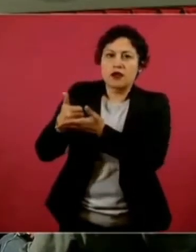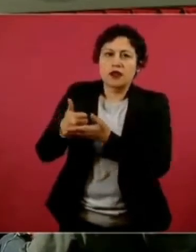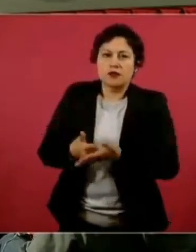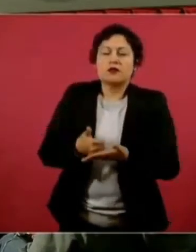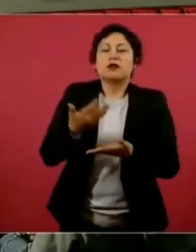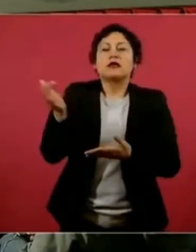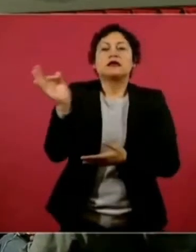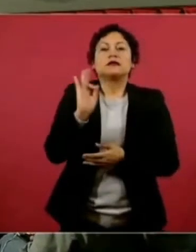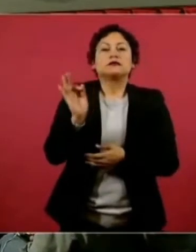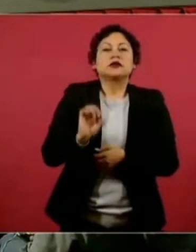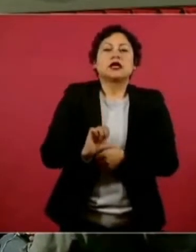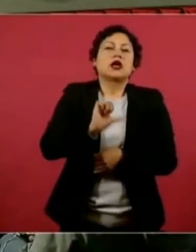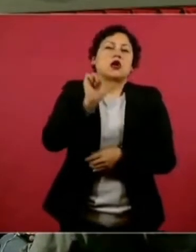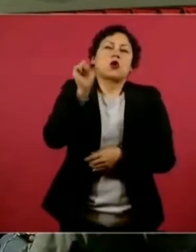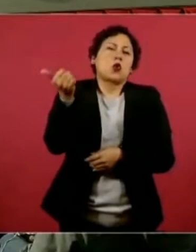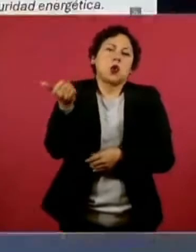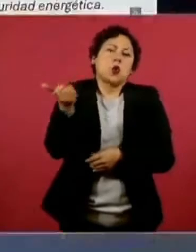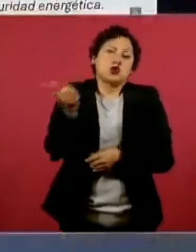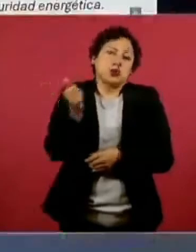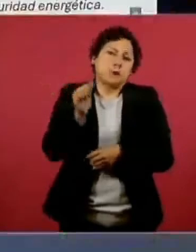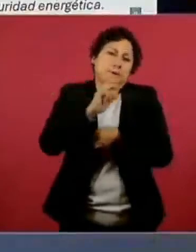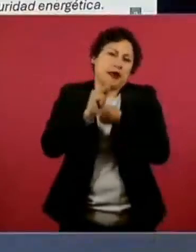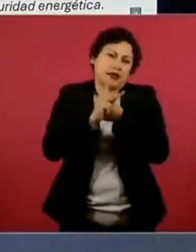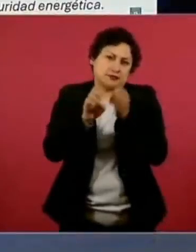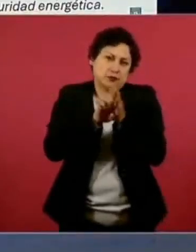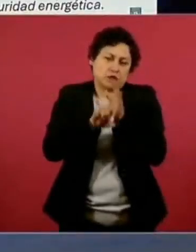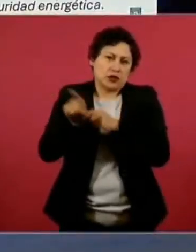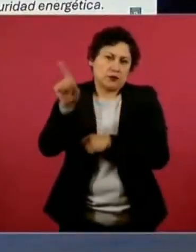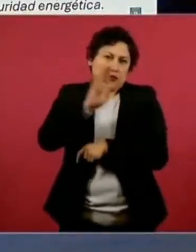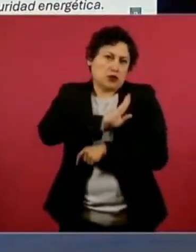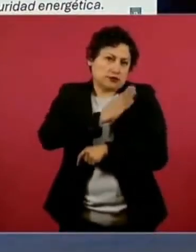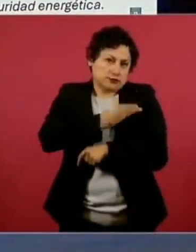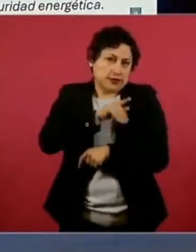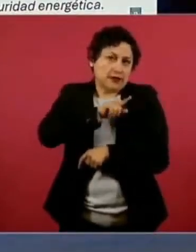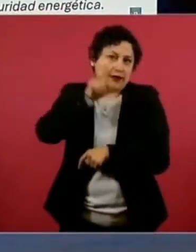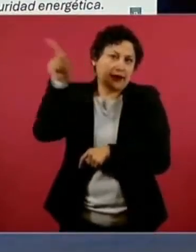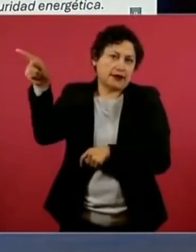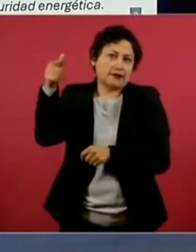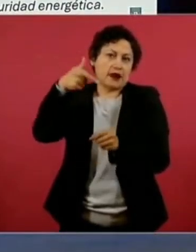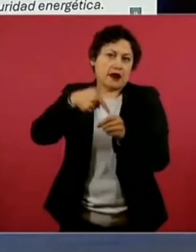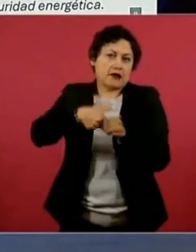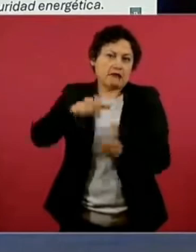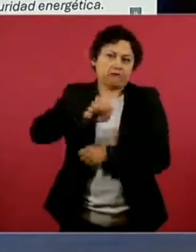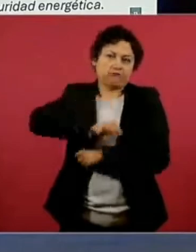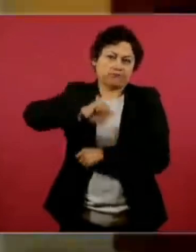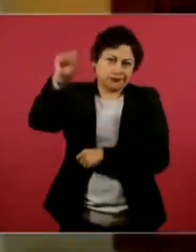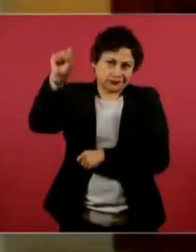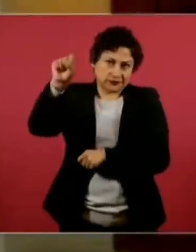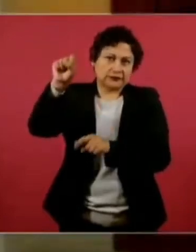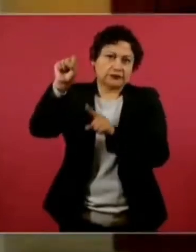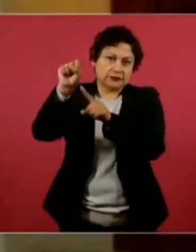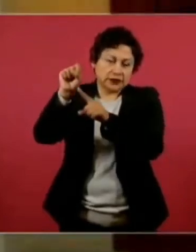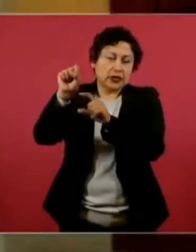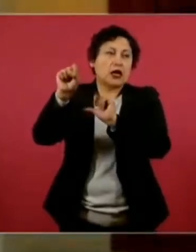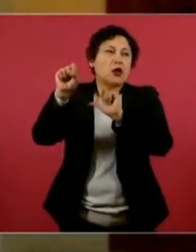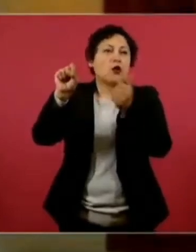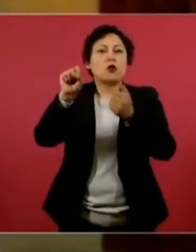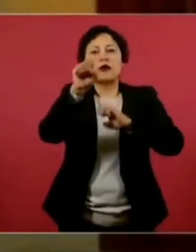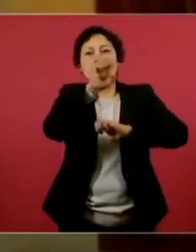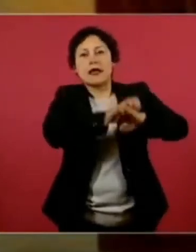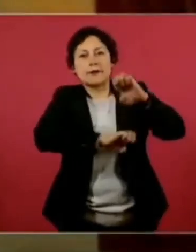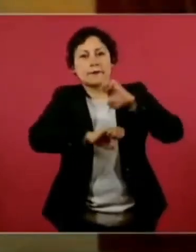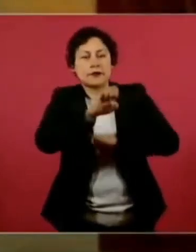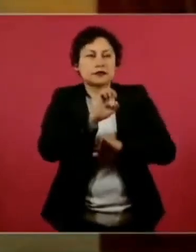ocurre en otros mercados como en España, donde suben combustibles o algunas empresas